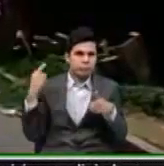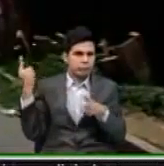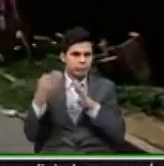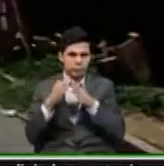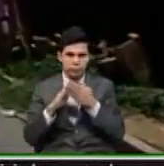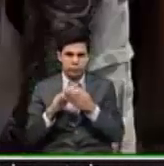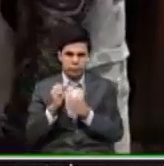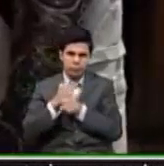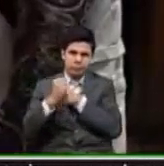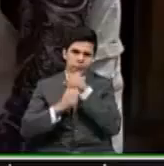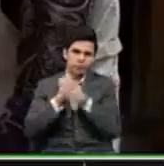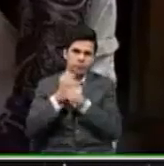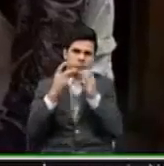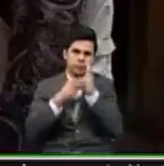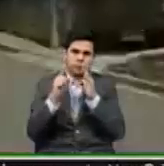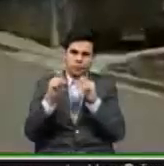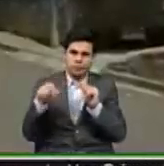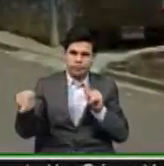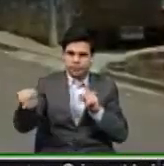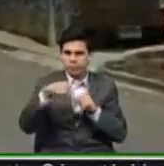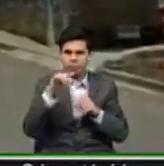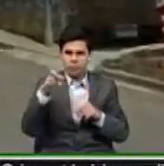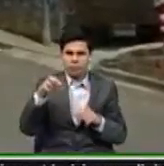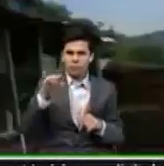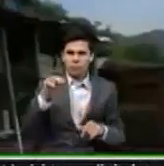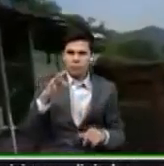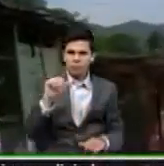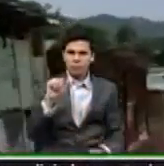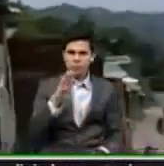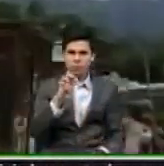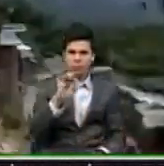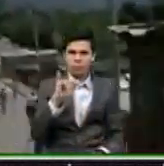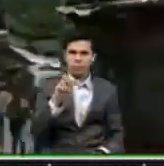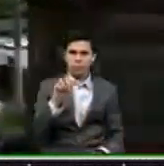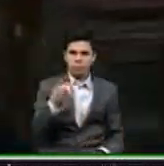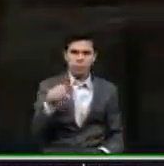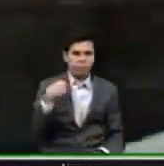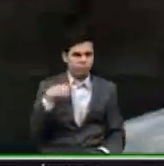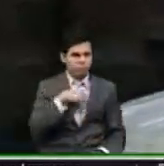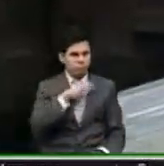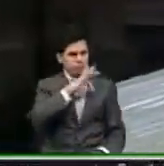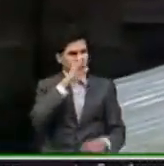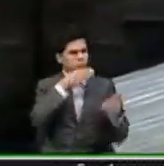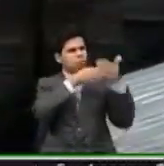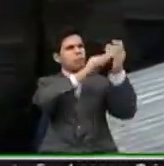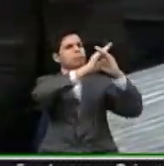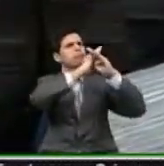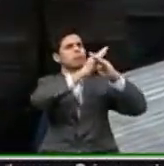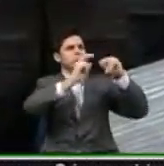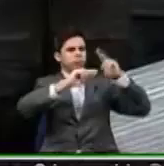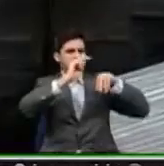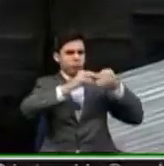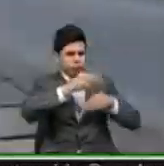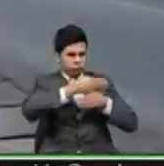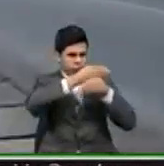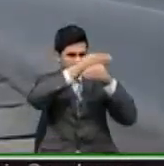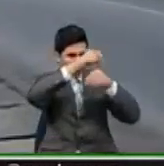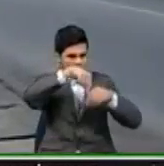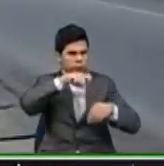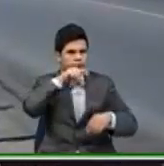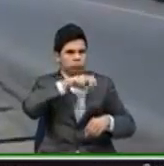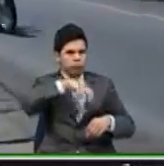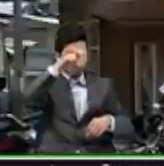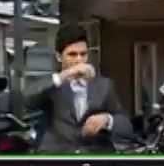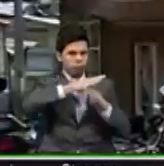Desde el 2006, las familias ubicadas en el asentamiento Punta Betín aseguran que nunca se han opuesto a la construcción de la doble calzada al norte de